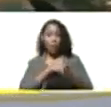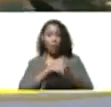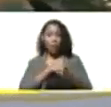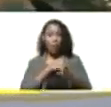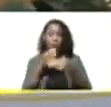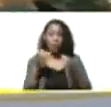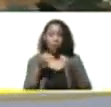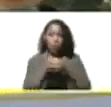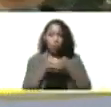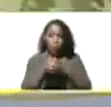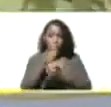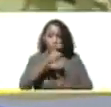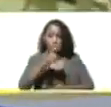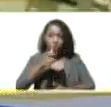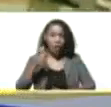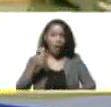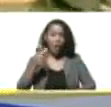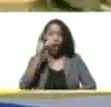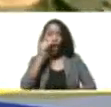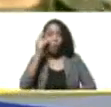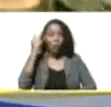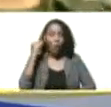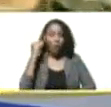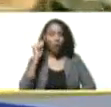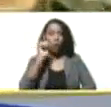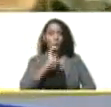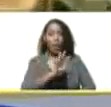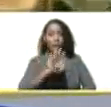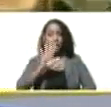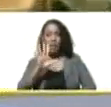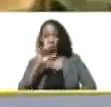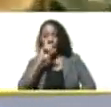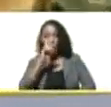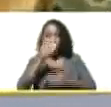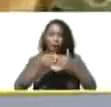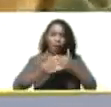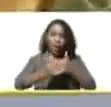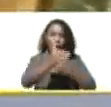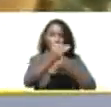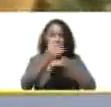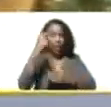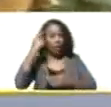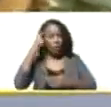generación de hombres y mujeres de 45 años en adelante